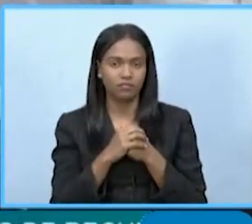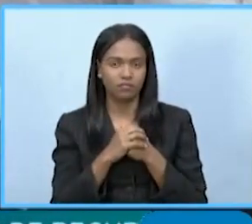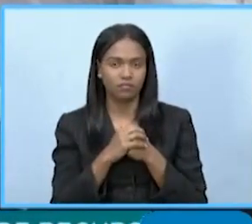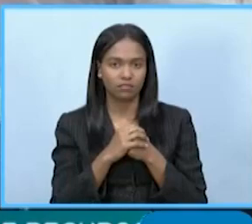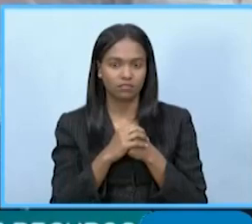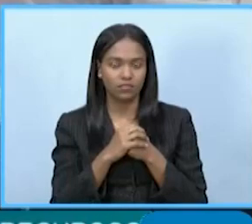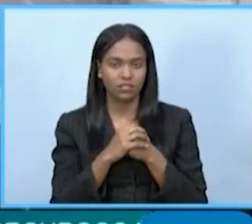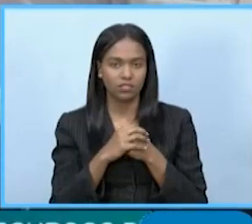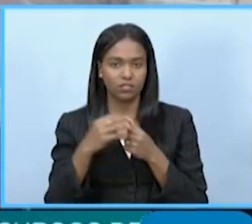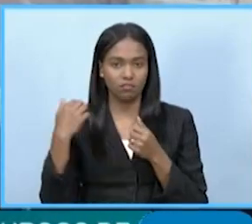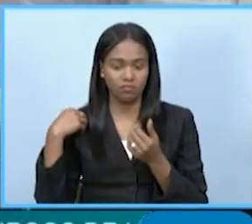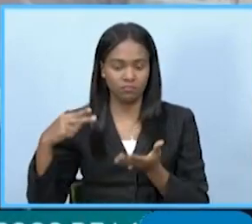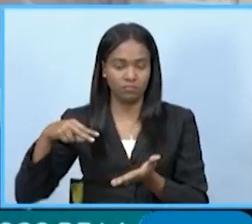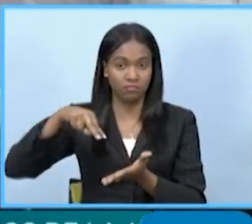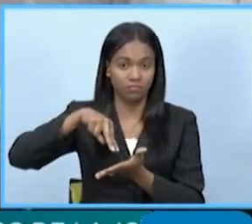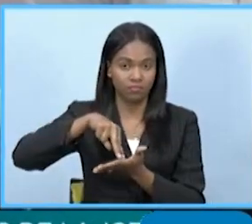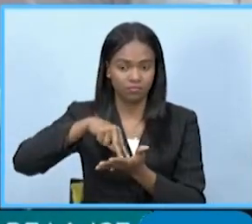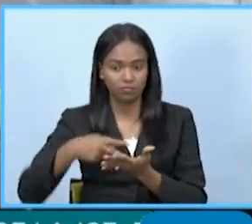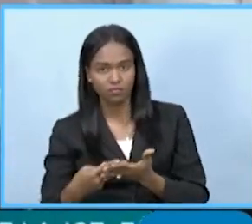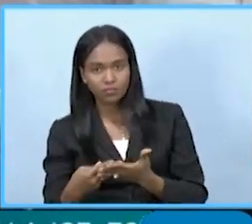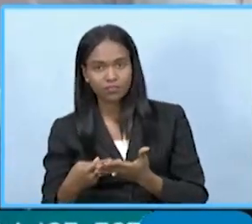Me paraba y me caía.